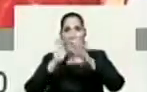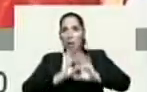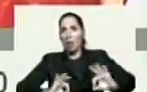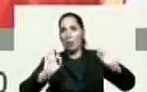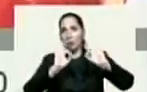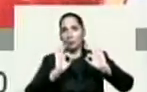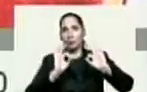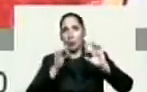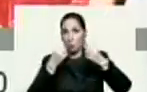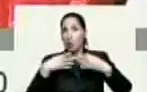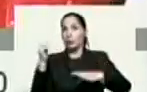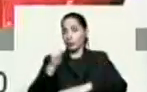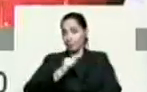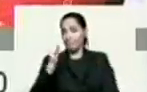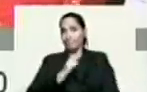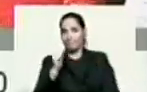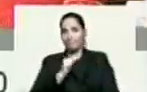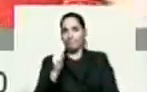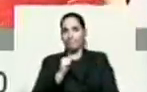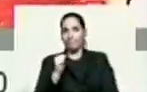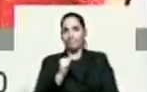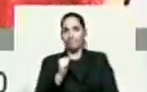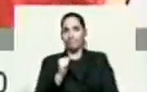Bueno, si pasó,